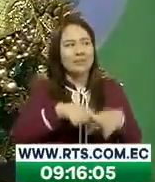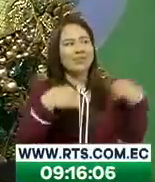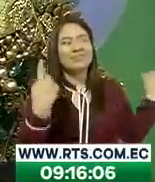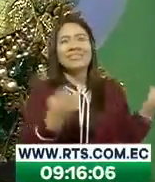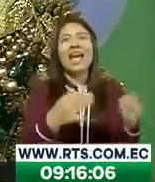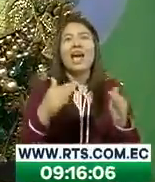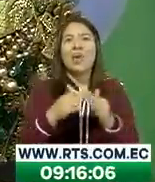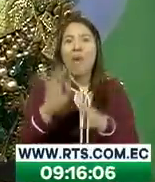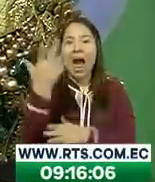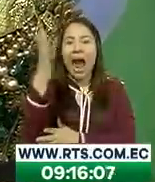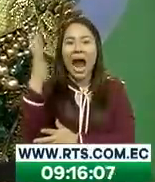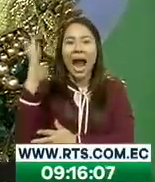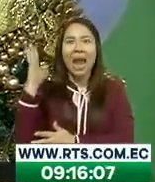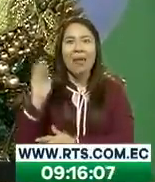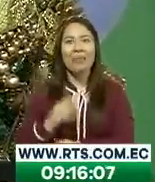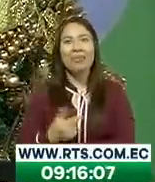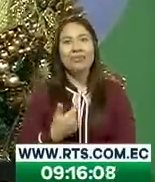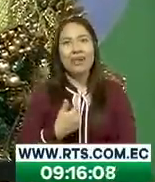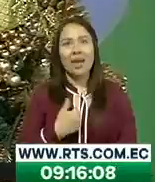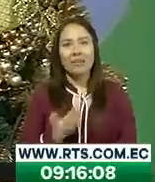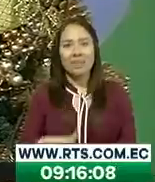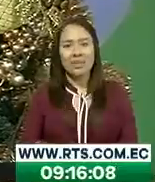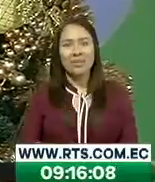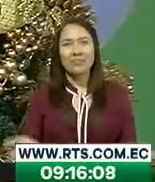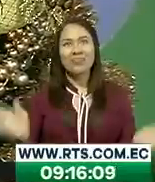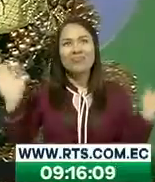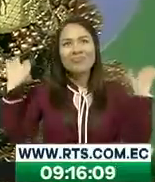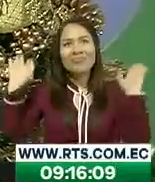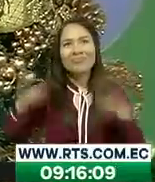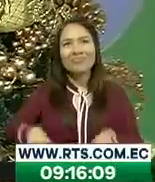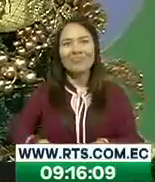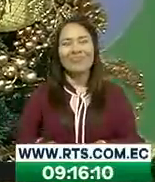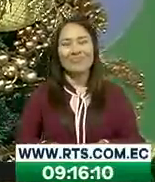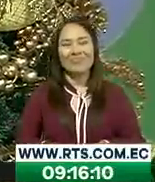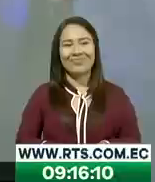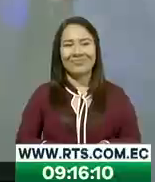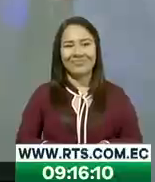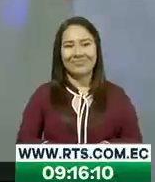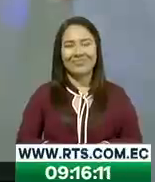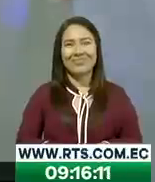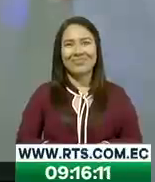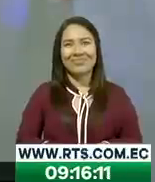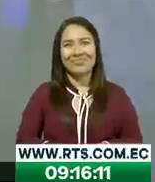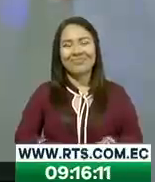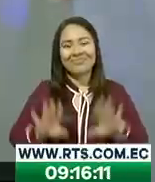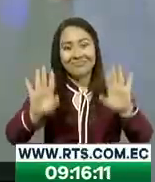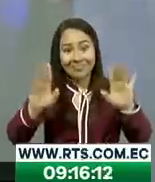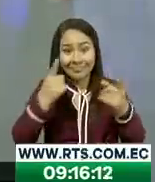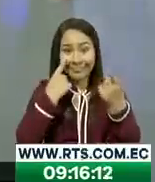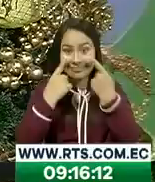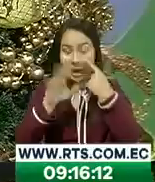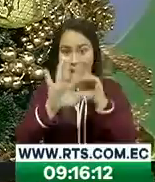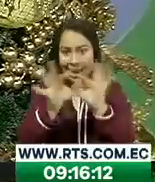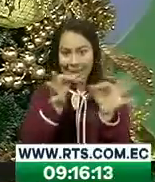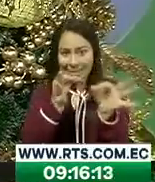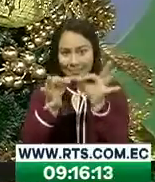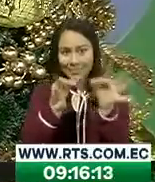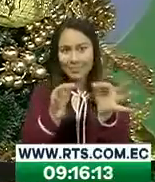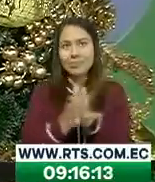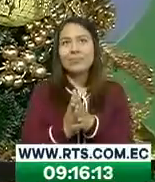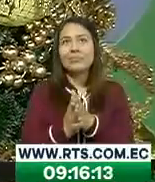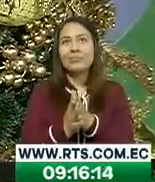escenario. Ahí está lindo. Ahí está. Muy bien, me parece. Está bien, está moreno, eso sí me gustó, eso sí me gustó. Bueno, pero les cuento. Bueno,